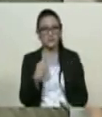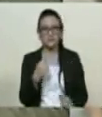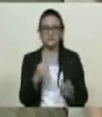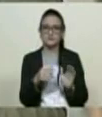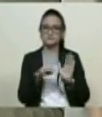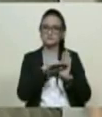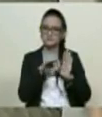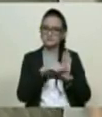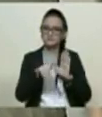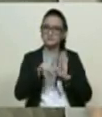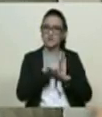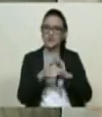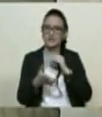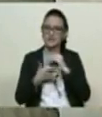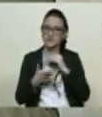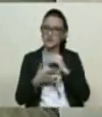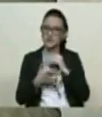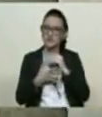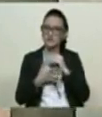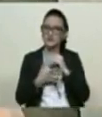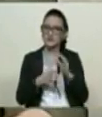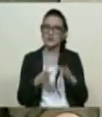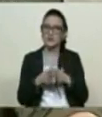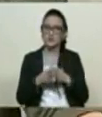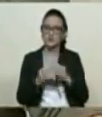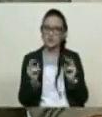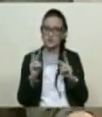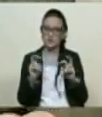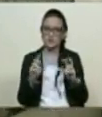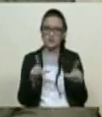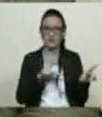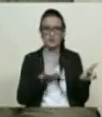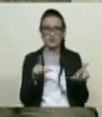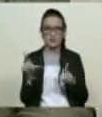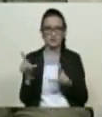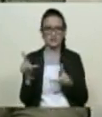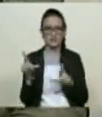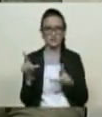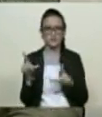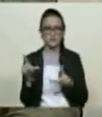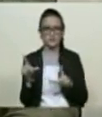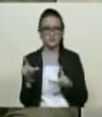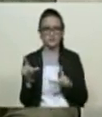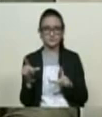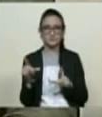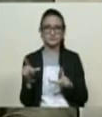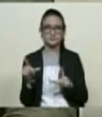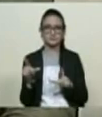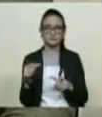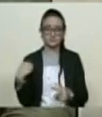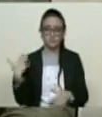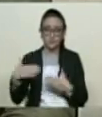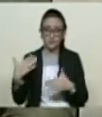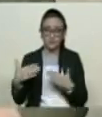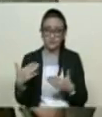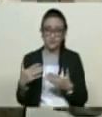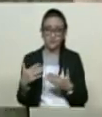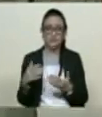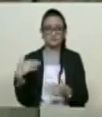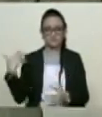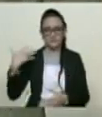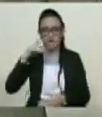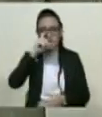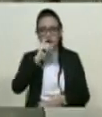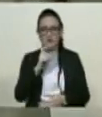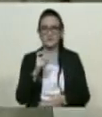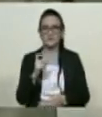garantías técnicas están todas las auditorías que nosotros hemos implementado a lo largo de los años y que